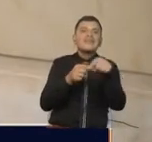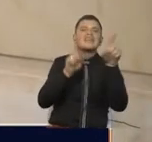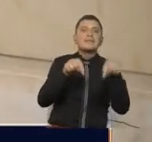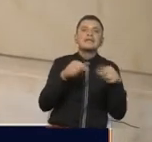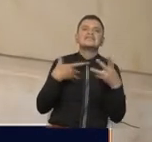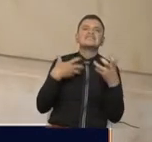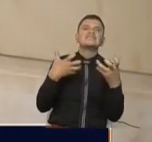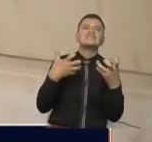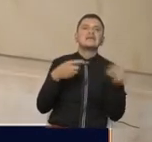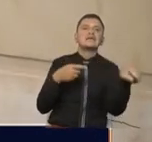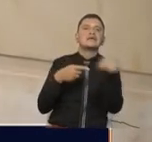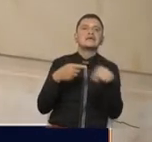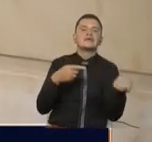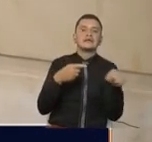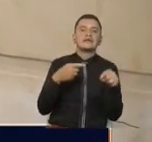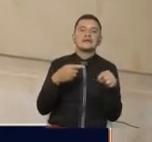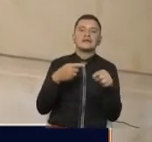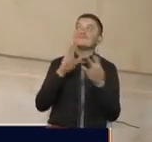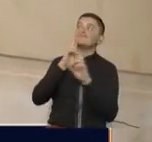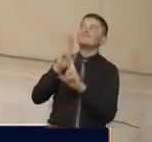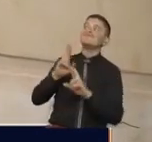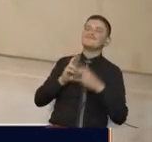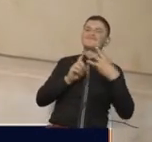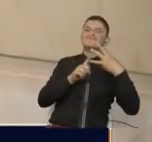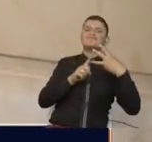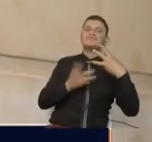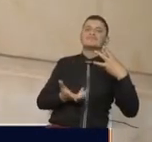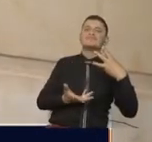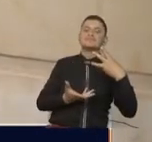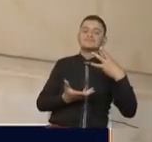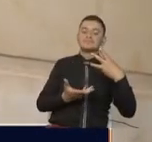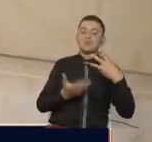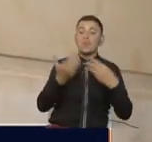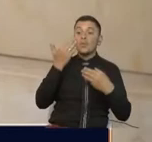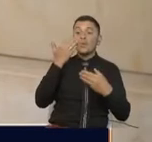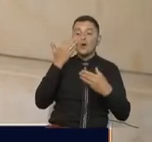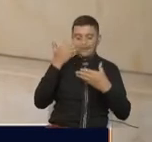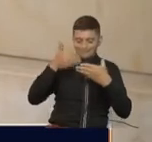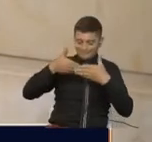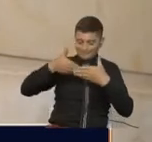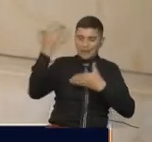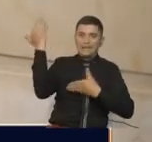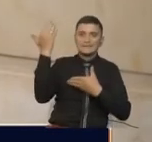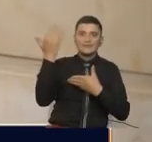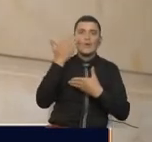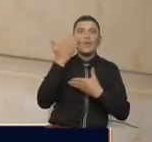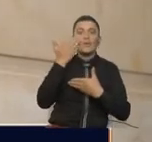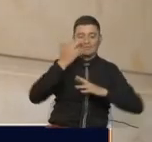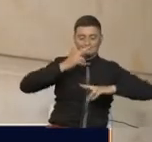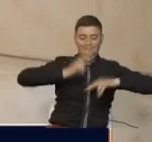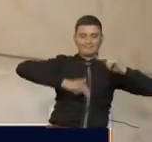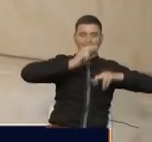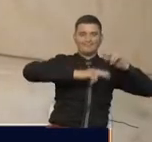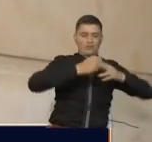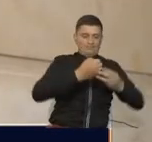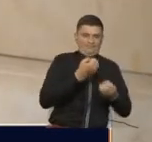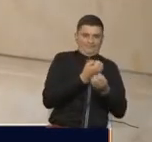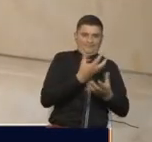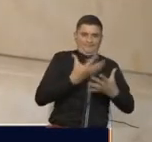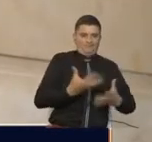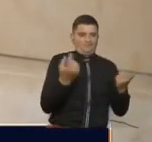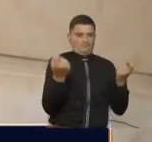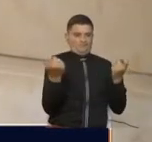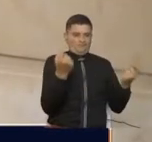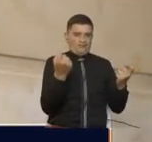En tercer lugar, La Mojana está esperando escuchar. ¿Cuándo arrancamos las obras estructurales de control